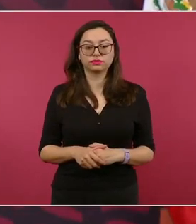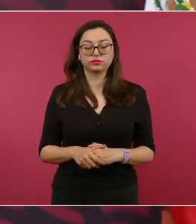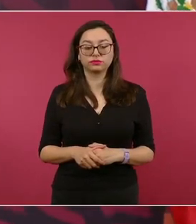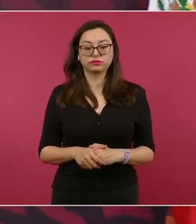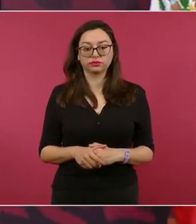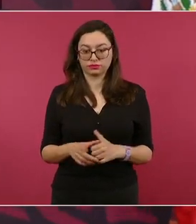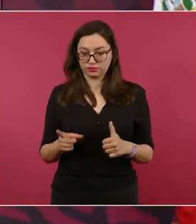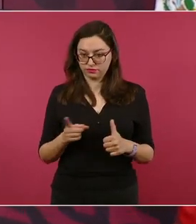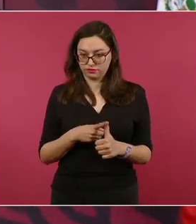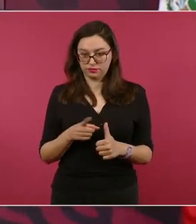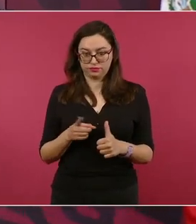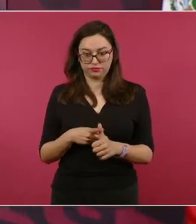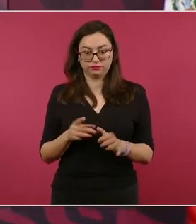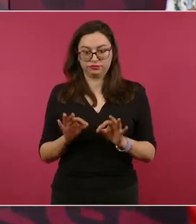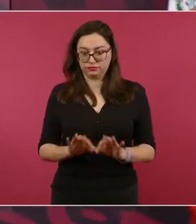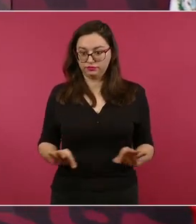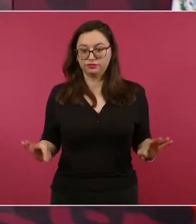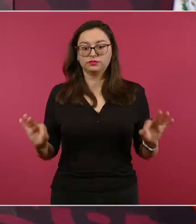Eso es lo primero,